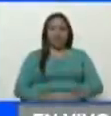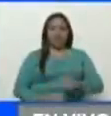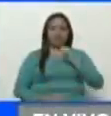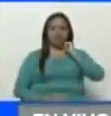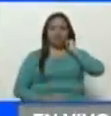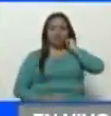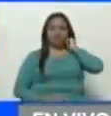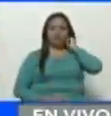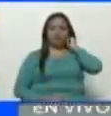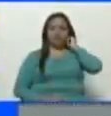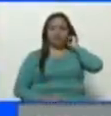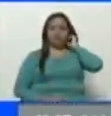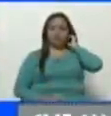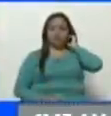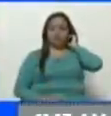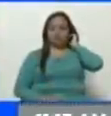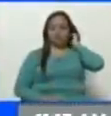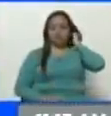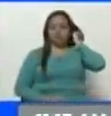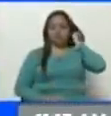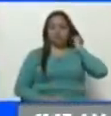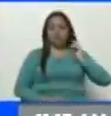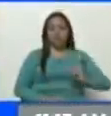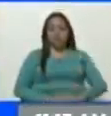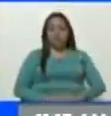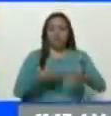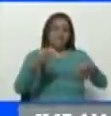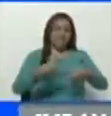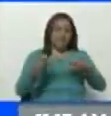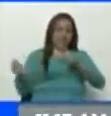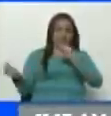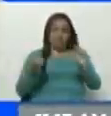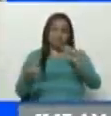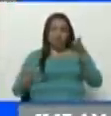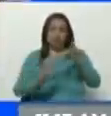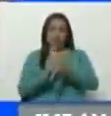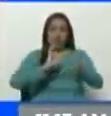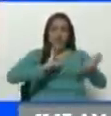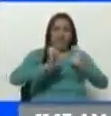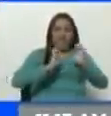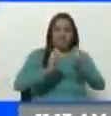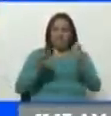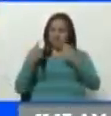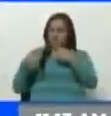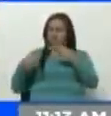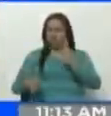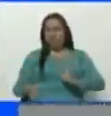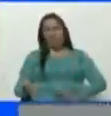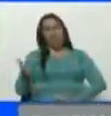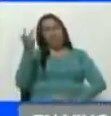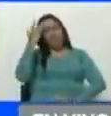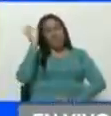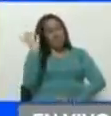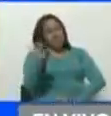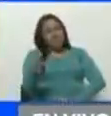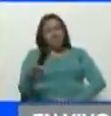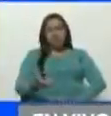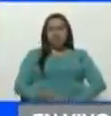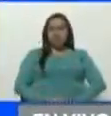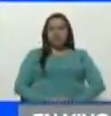Casi siempre las discusiones sobre ética son una cosa fastidiosa y por otra